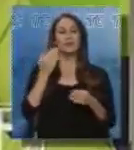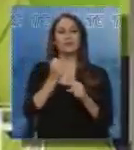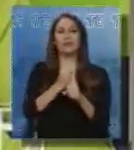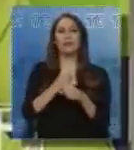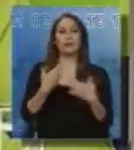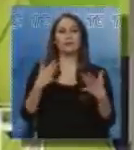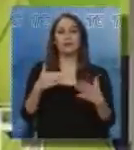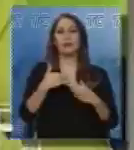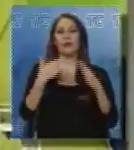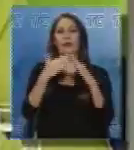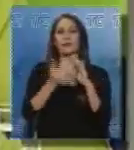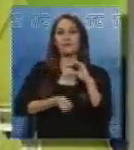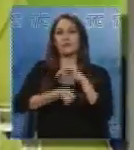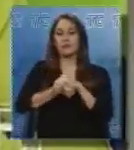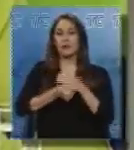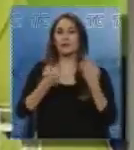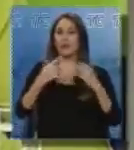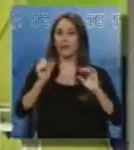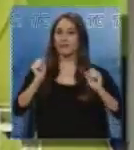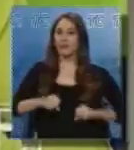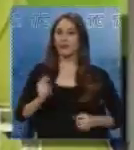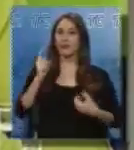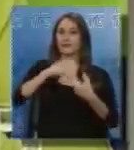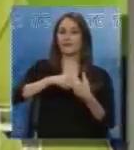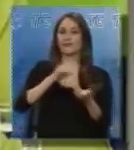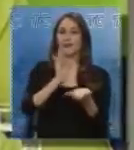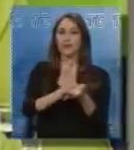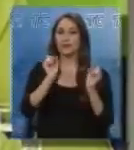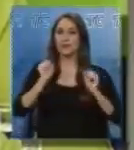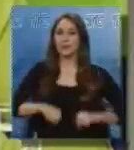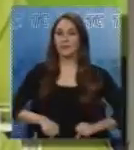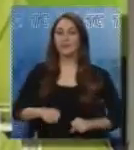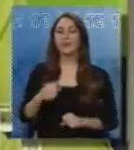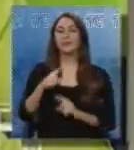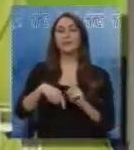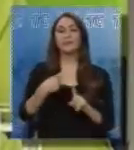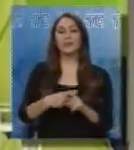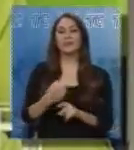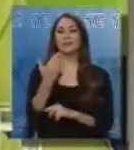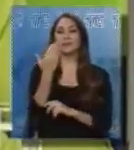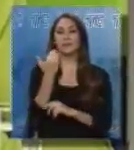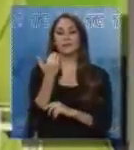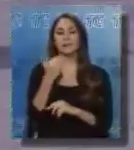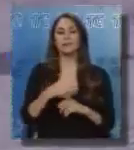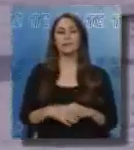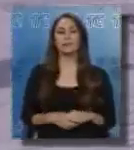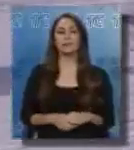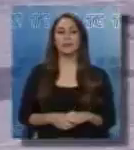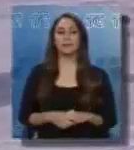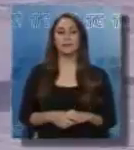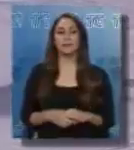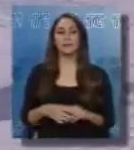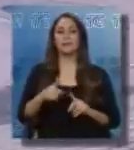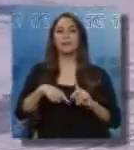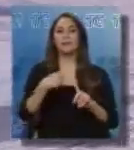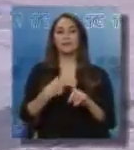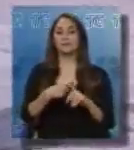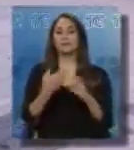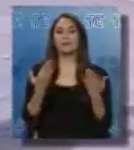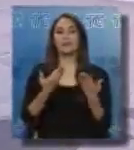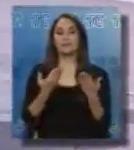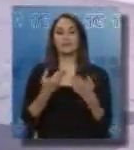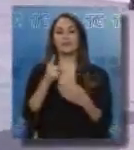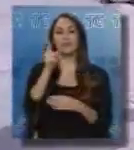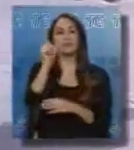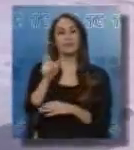viene implementando. Debo destacar también la aprobación de las 15 enmiendas constitucionales. Por su parte, la presidenta de la Asamblea